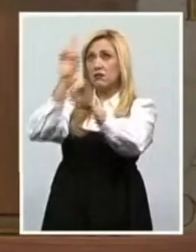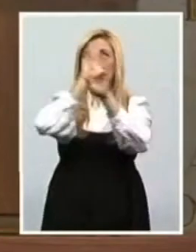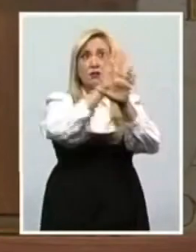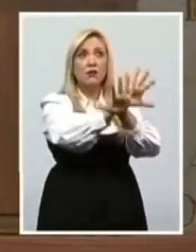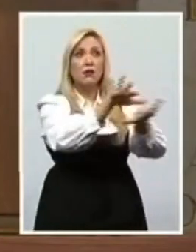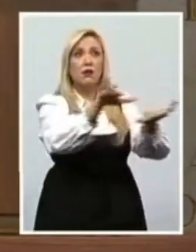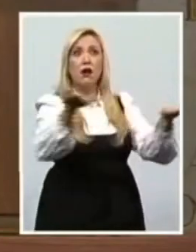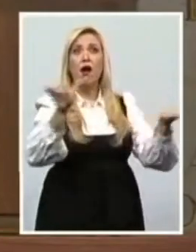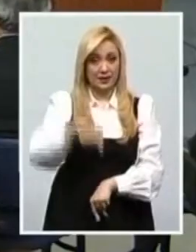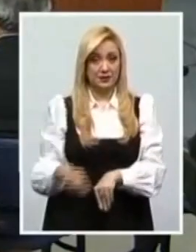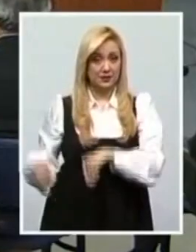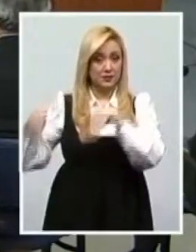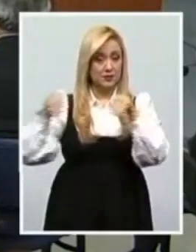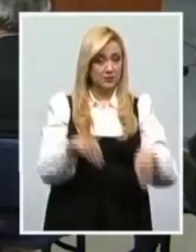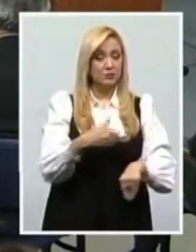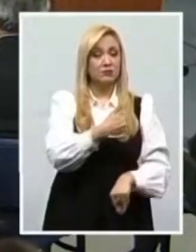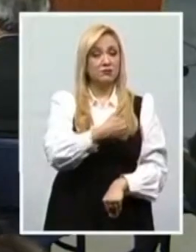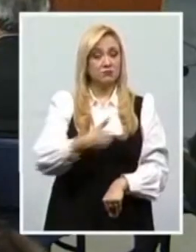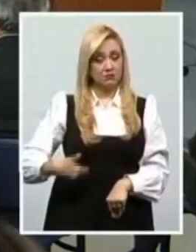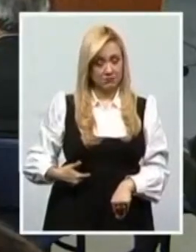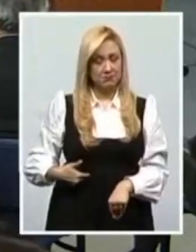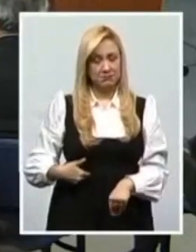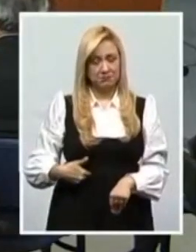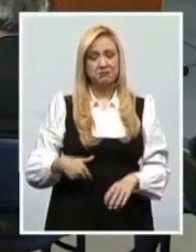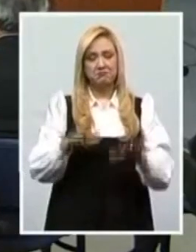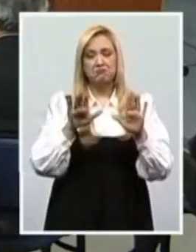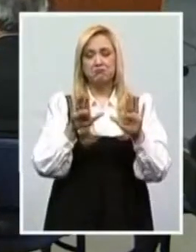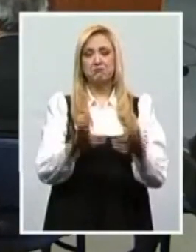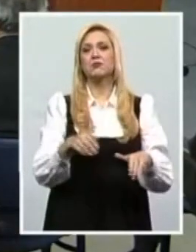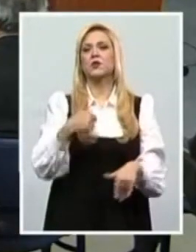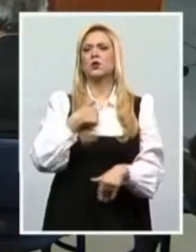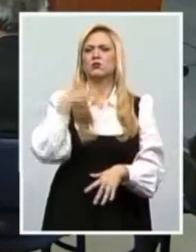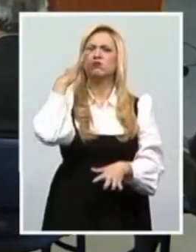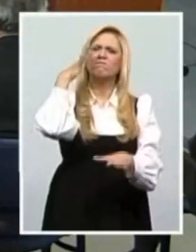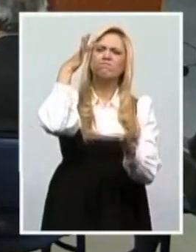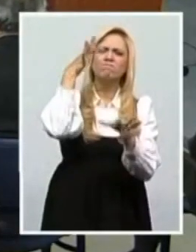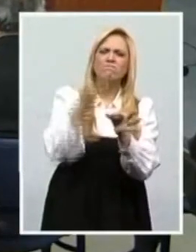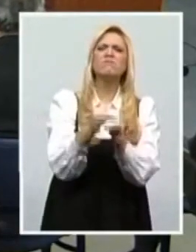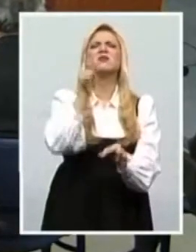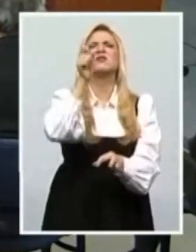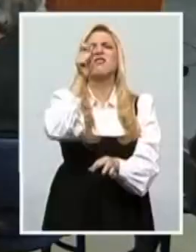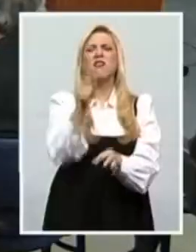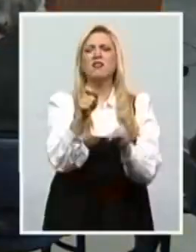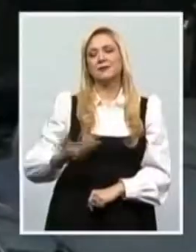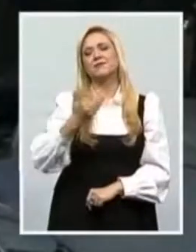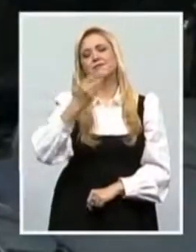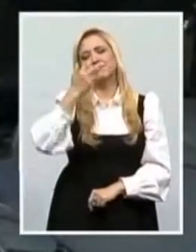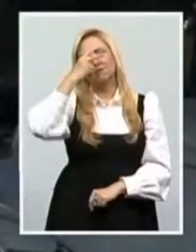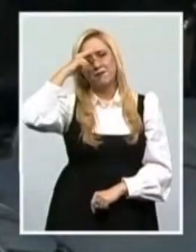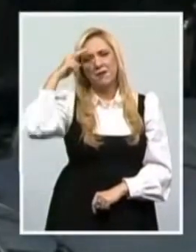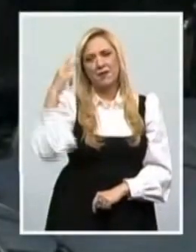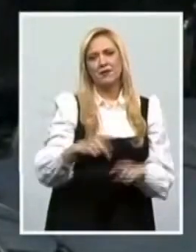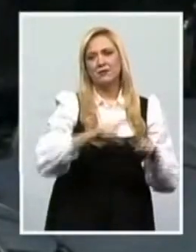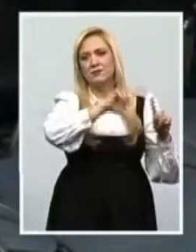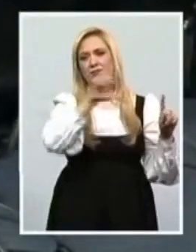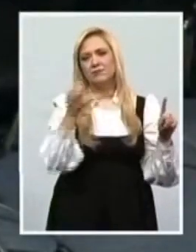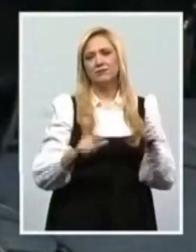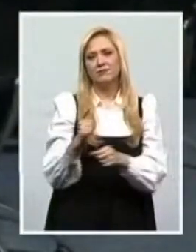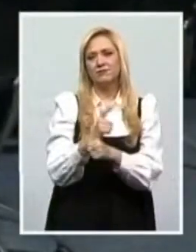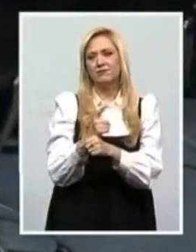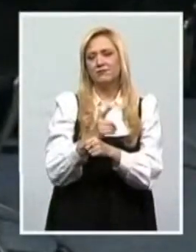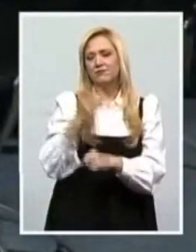pobres y los oprimidos, pues no puede haber una sociedad justa si quienes la conforman no tienen igualdad de derechos. En este